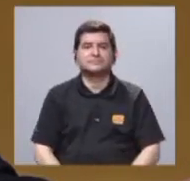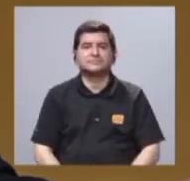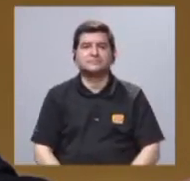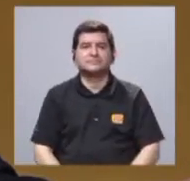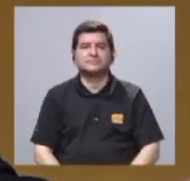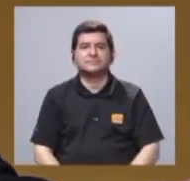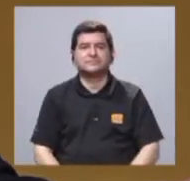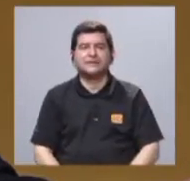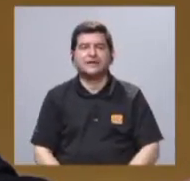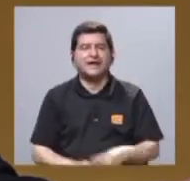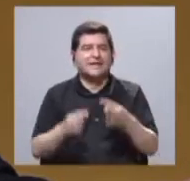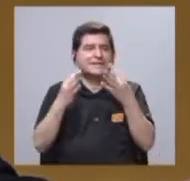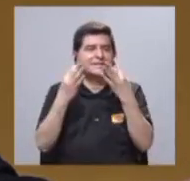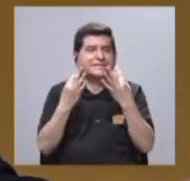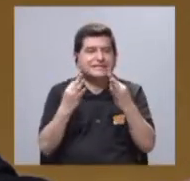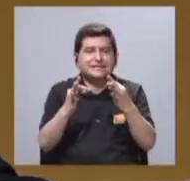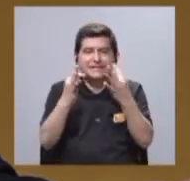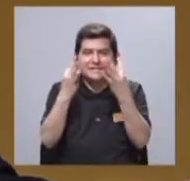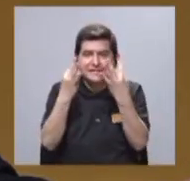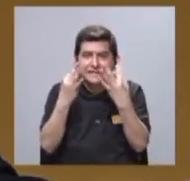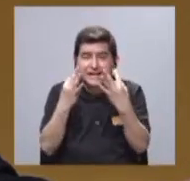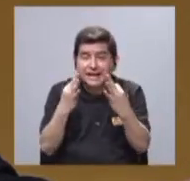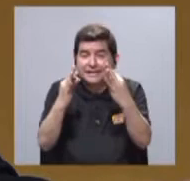estaba por tener lugar